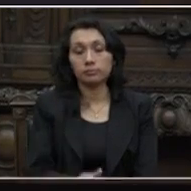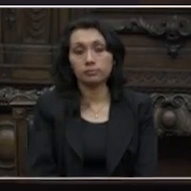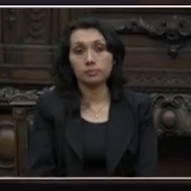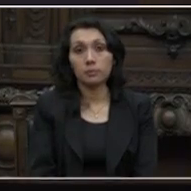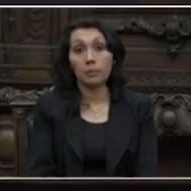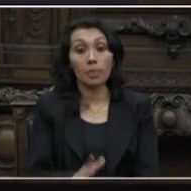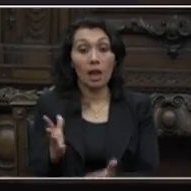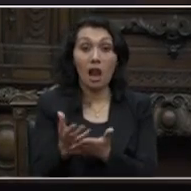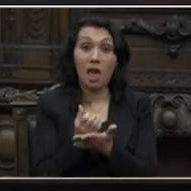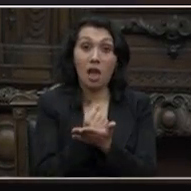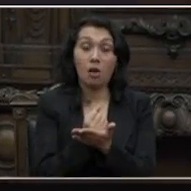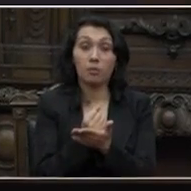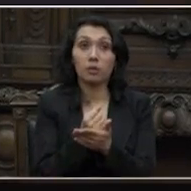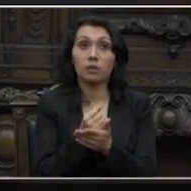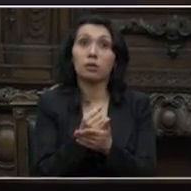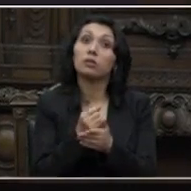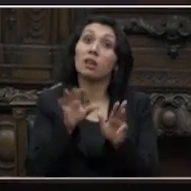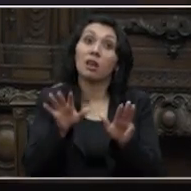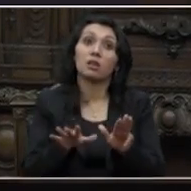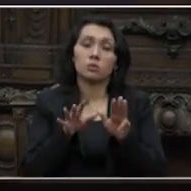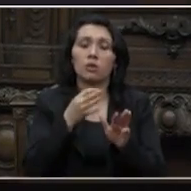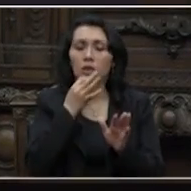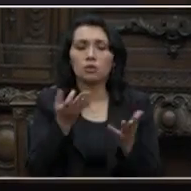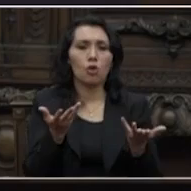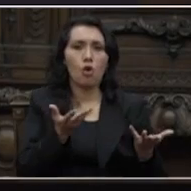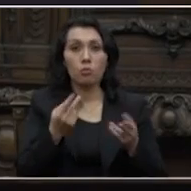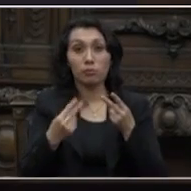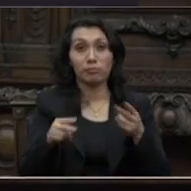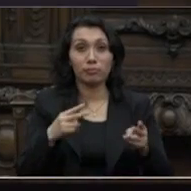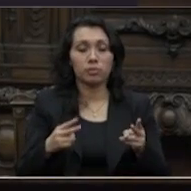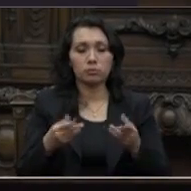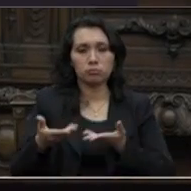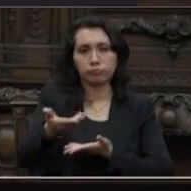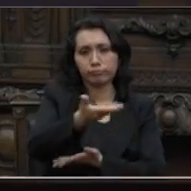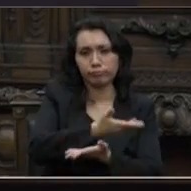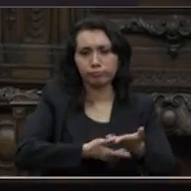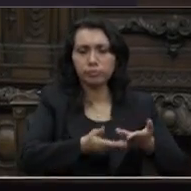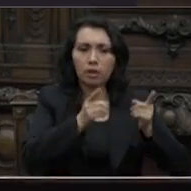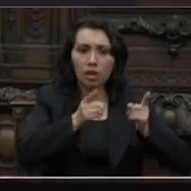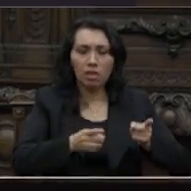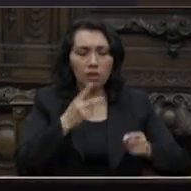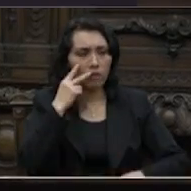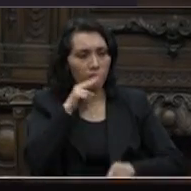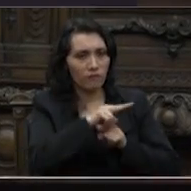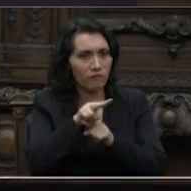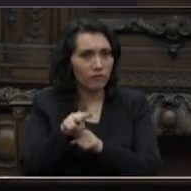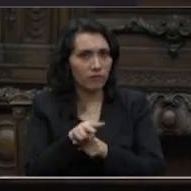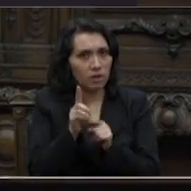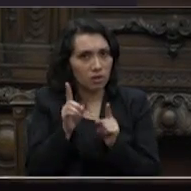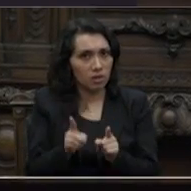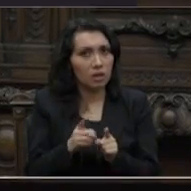en la recomendación 19 nos empieza a decir cómo estos factores interactúan, que tienen que ser vistos.